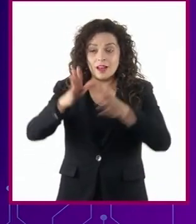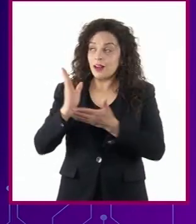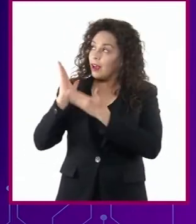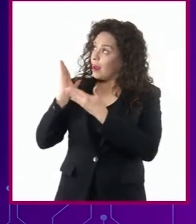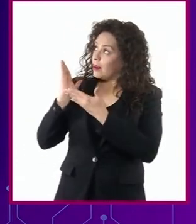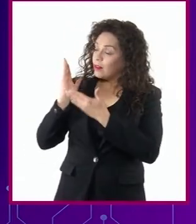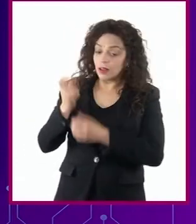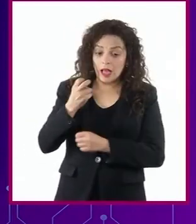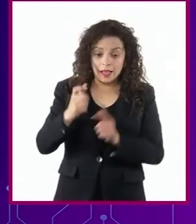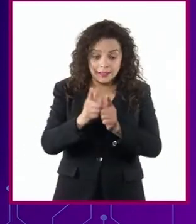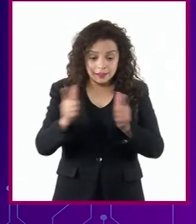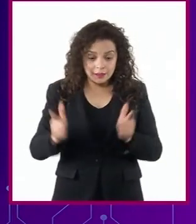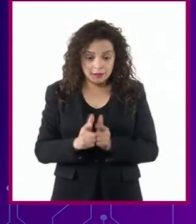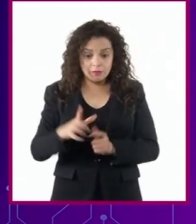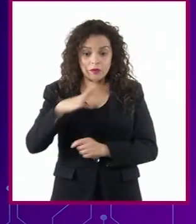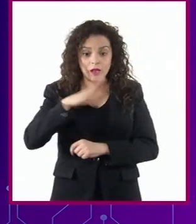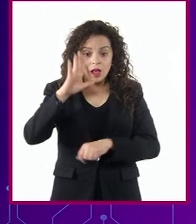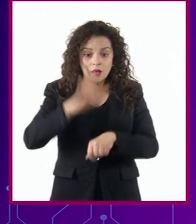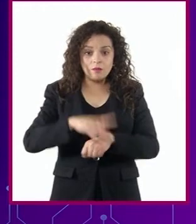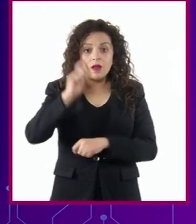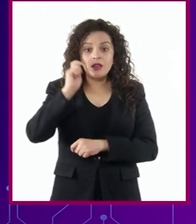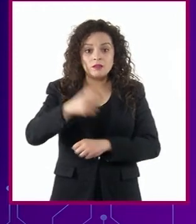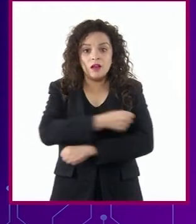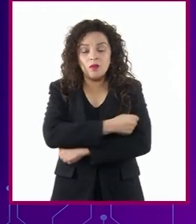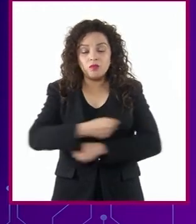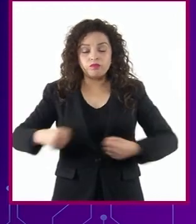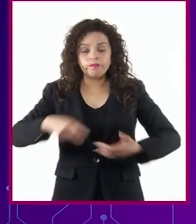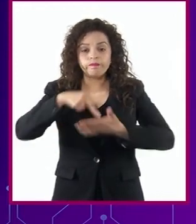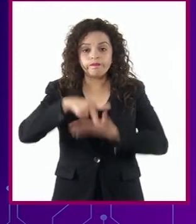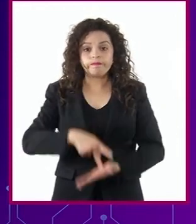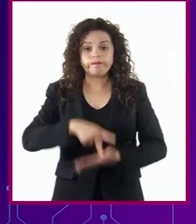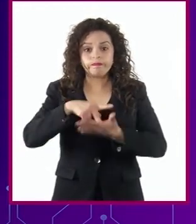hay más personas con sobrepeso que aquellas